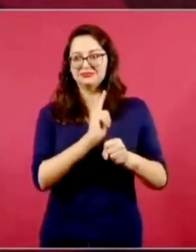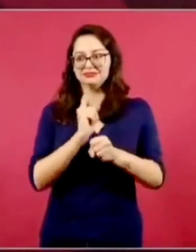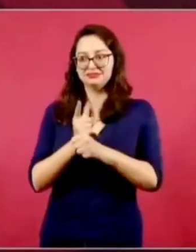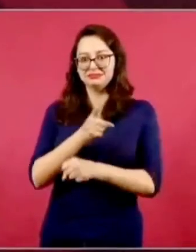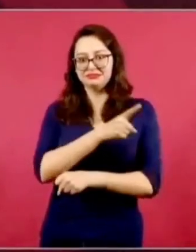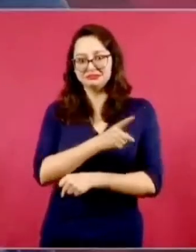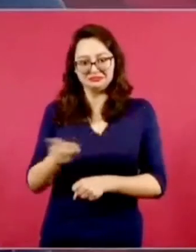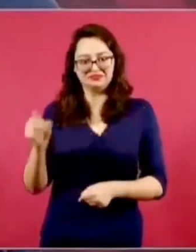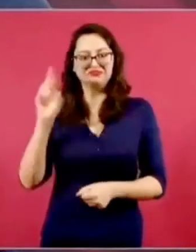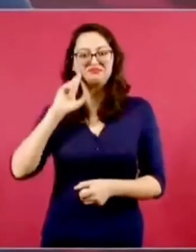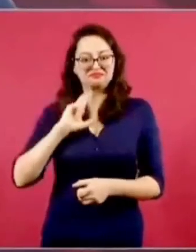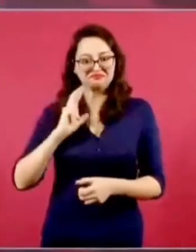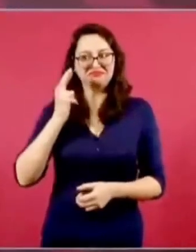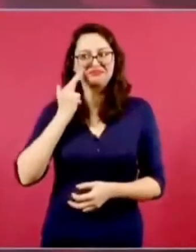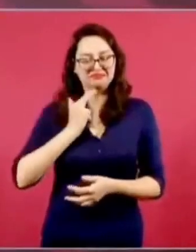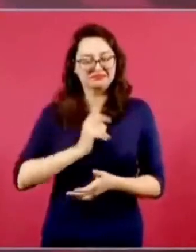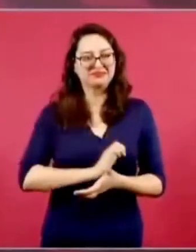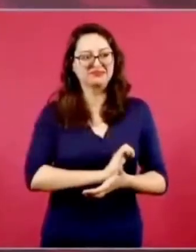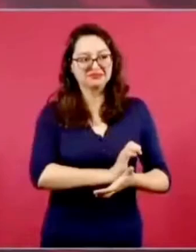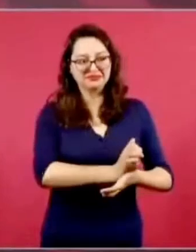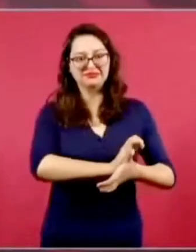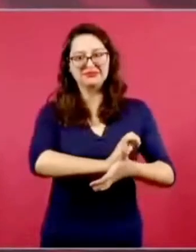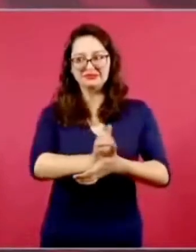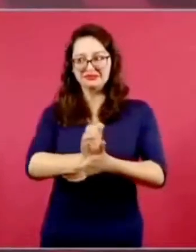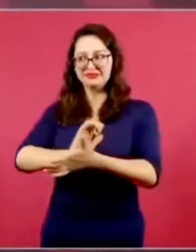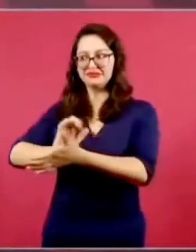común, nada más que antes se ocultaba